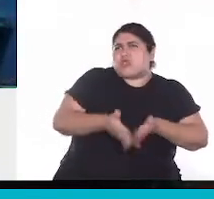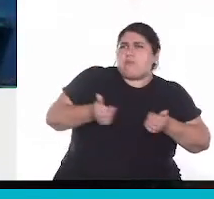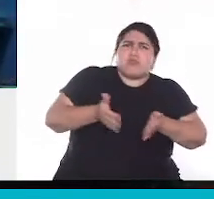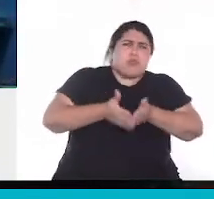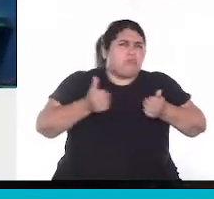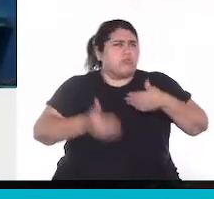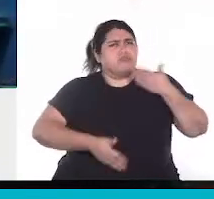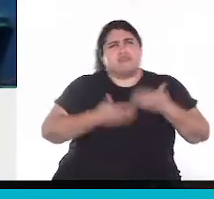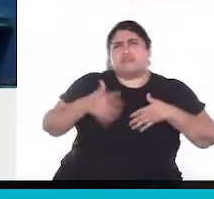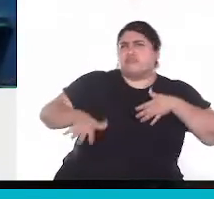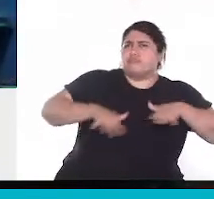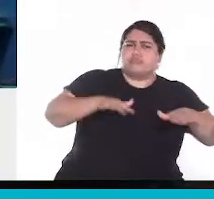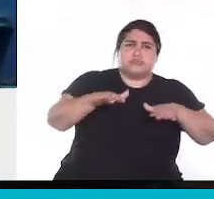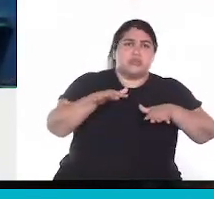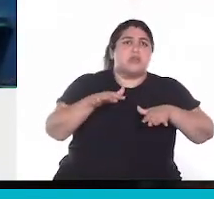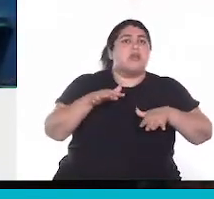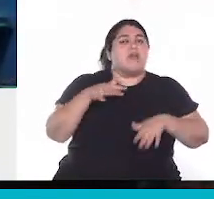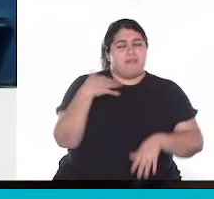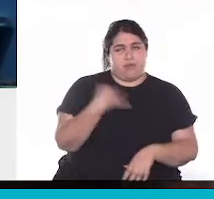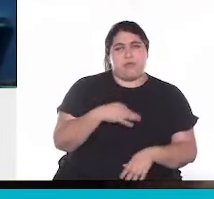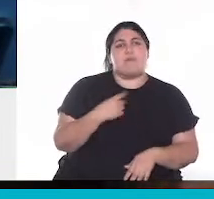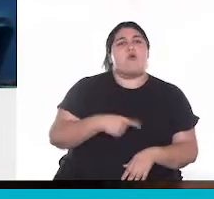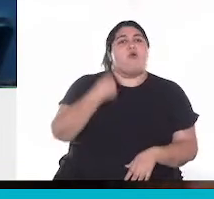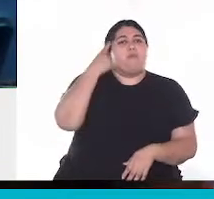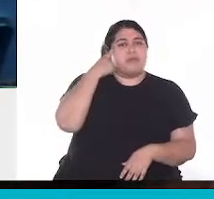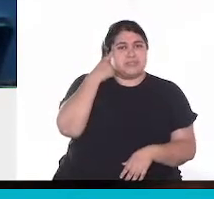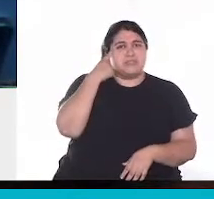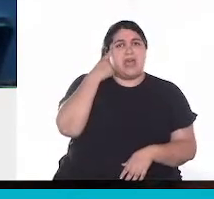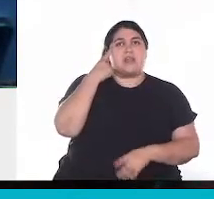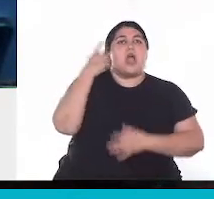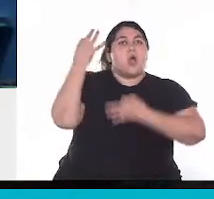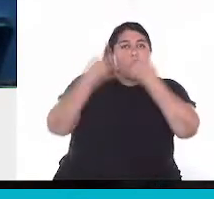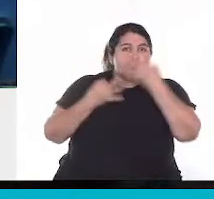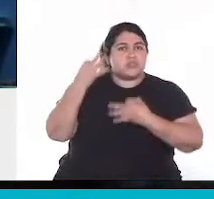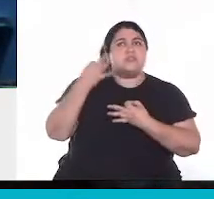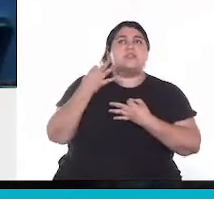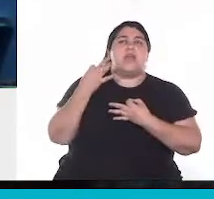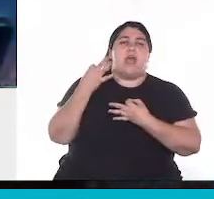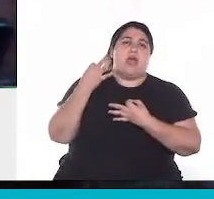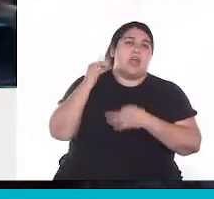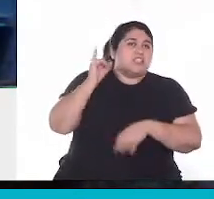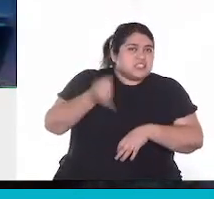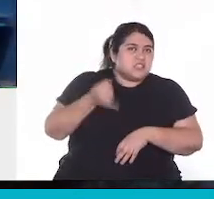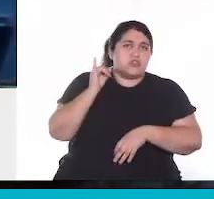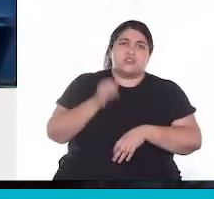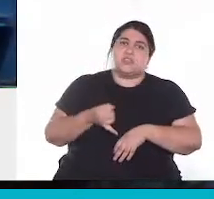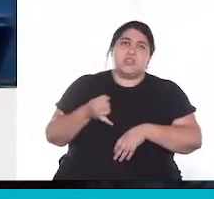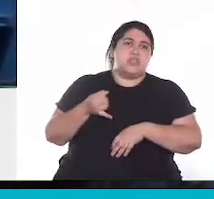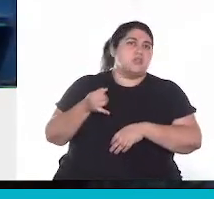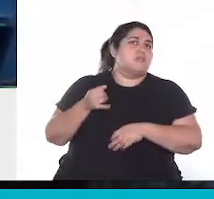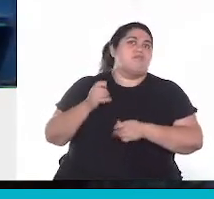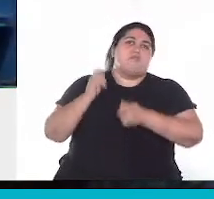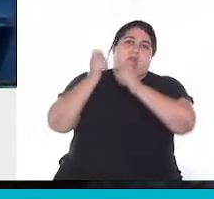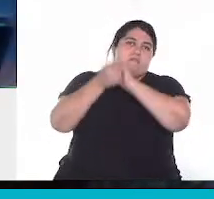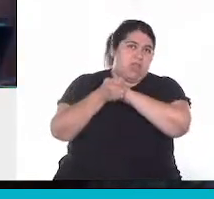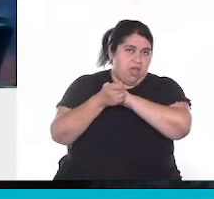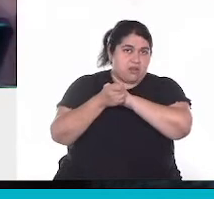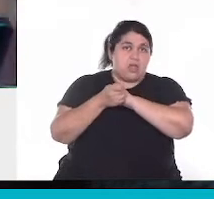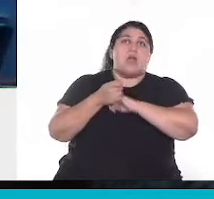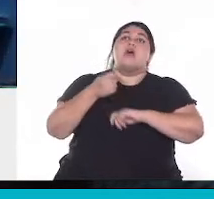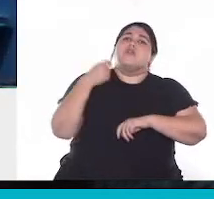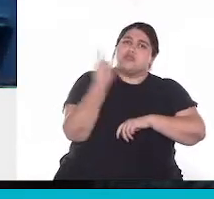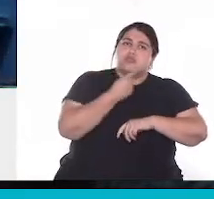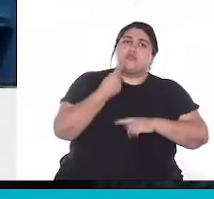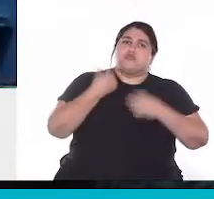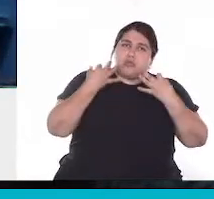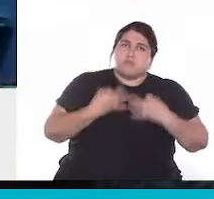también en esa reforma de esa justicia. Y por lo tanto, que vemos con muy buenos ojos el juicio político